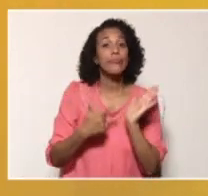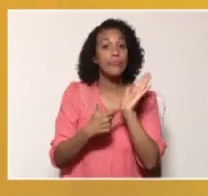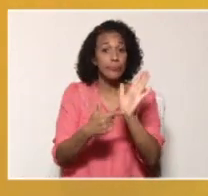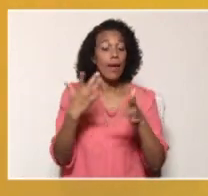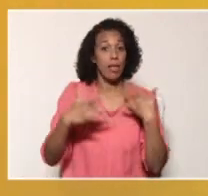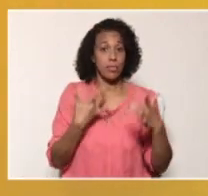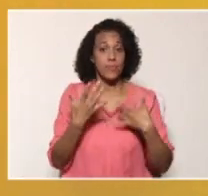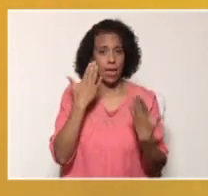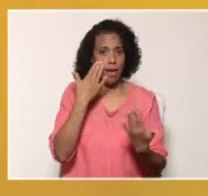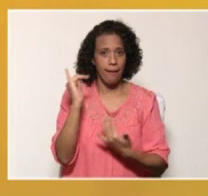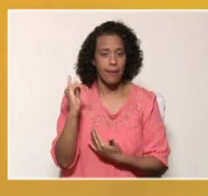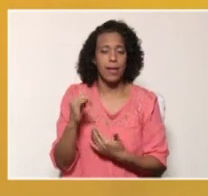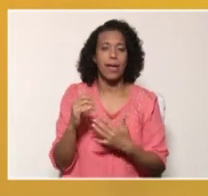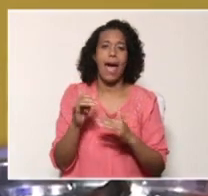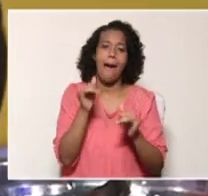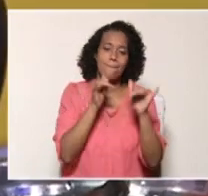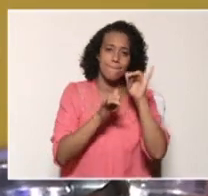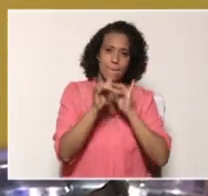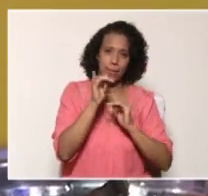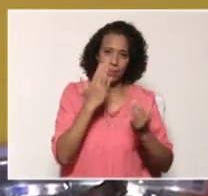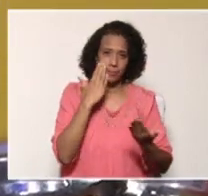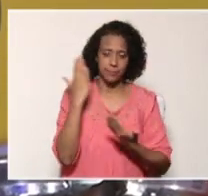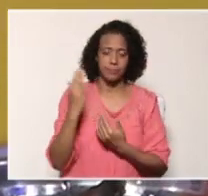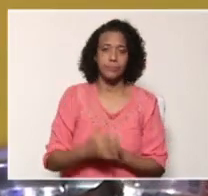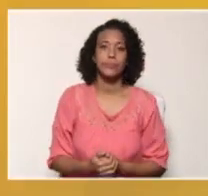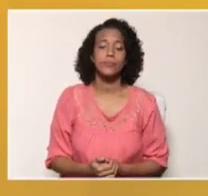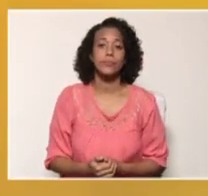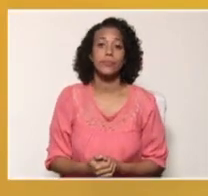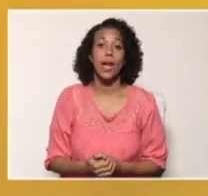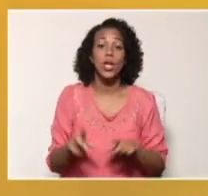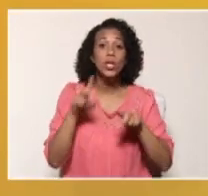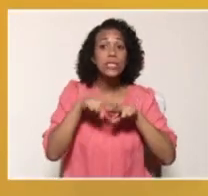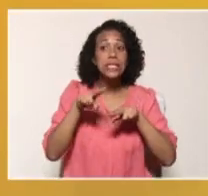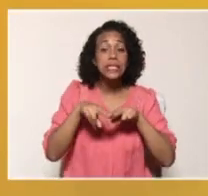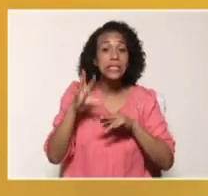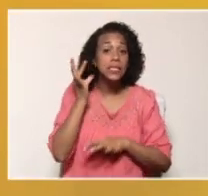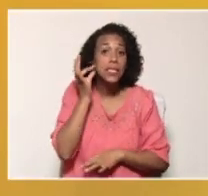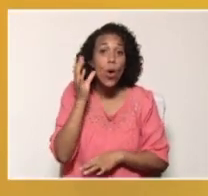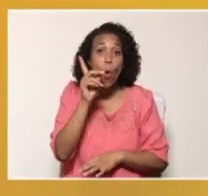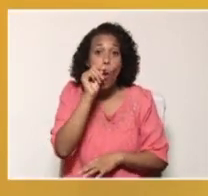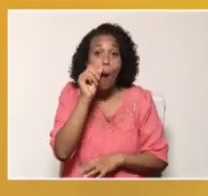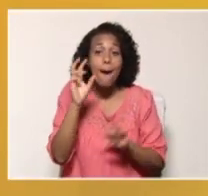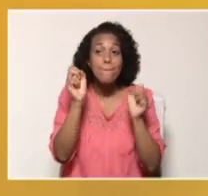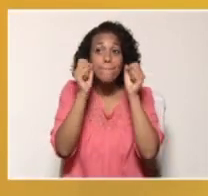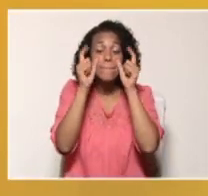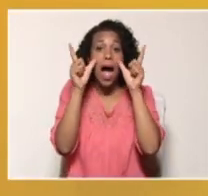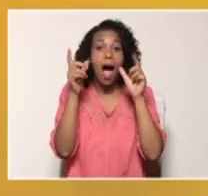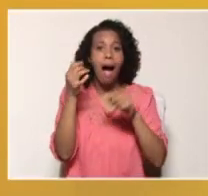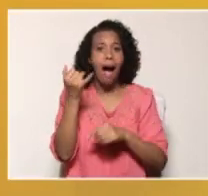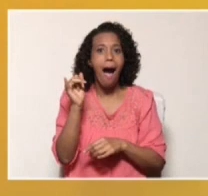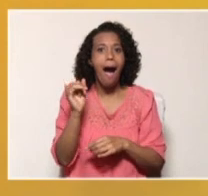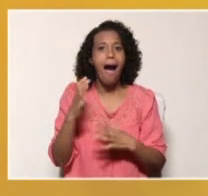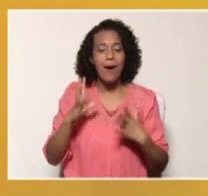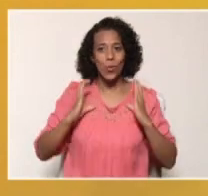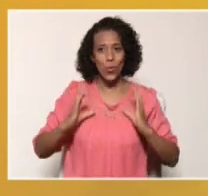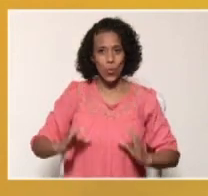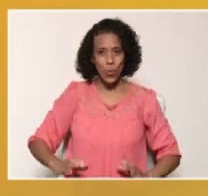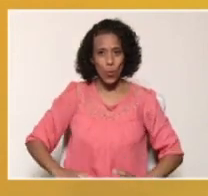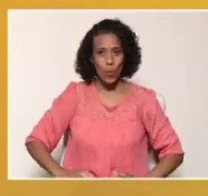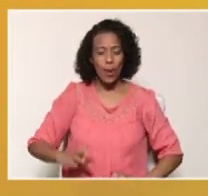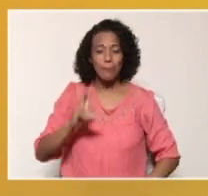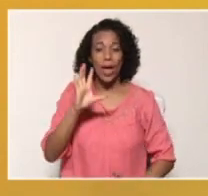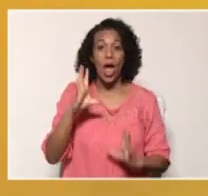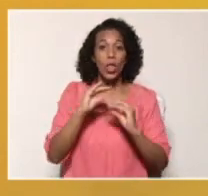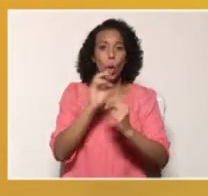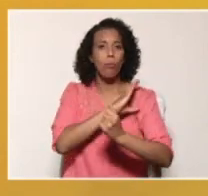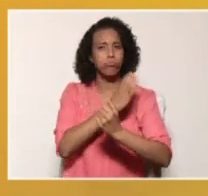estas actividades de la etapa maternal. Fíjense, nuestros niños y niñas exploraron y descubrieron con su cuerpo